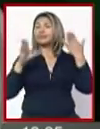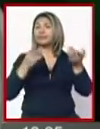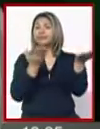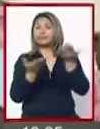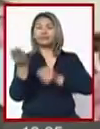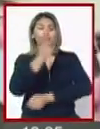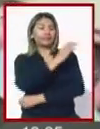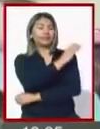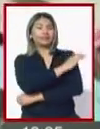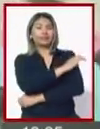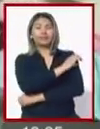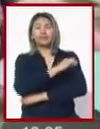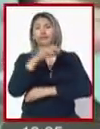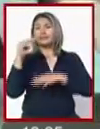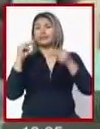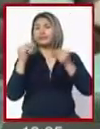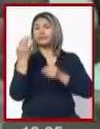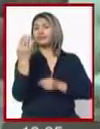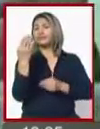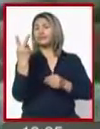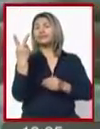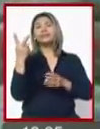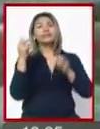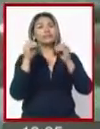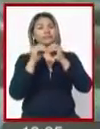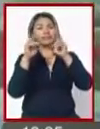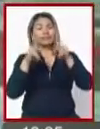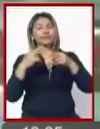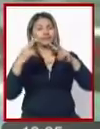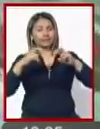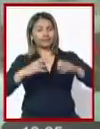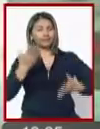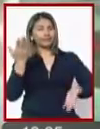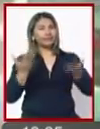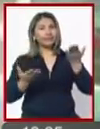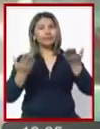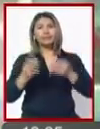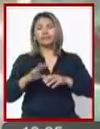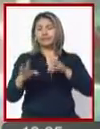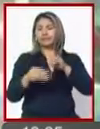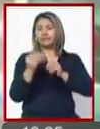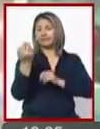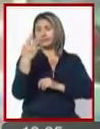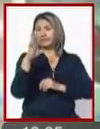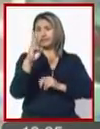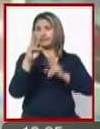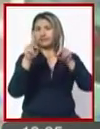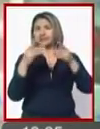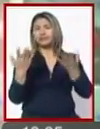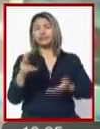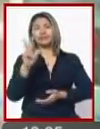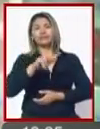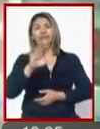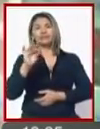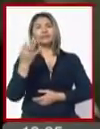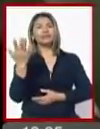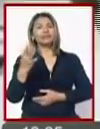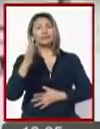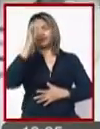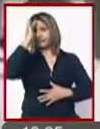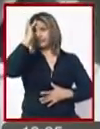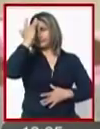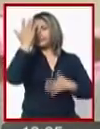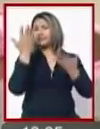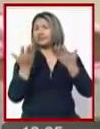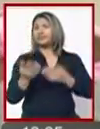una clínica en Montero. 14 y 2 más que en estudio, que posiblemente sume a 16. Hay 32 sospechosos